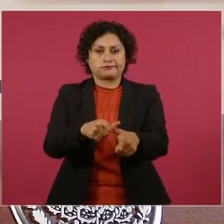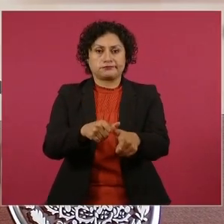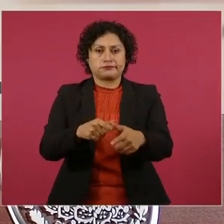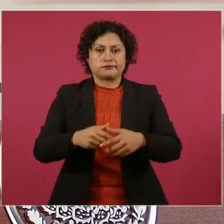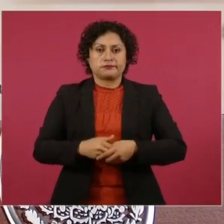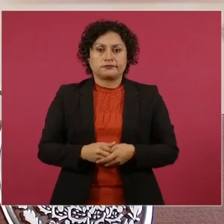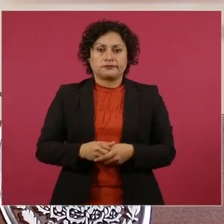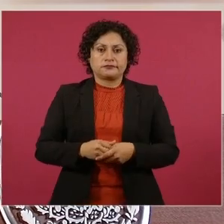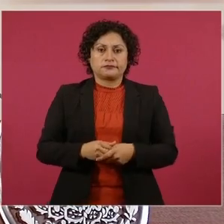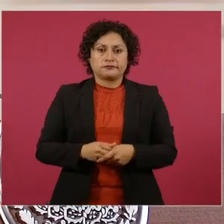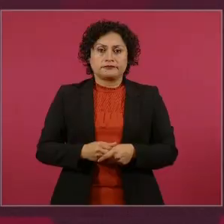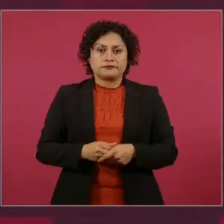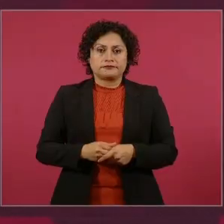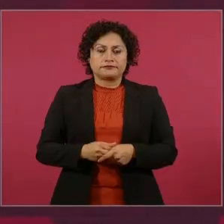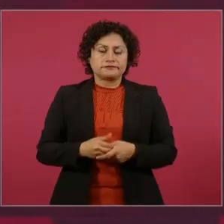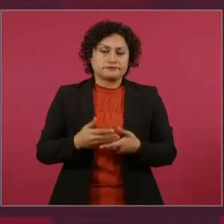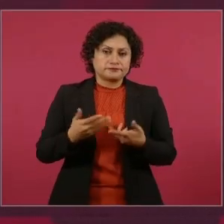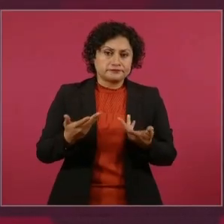eh